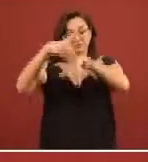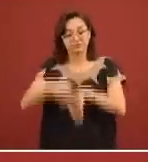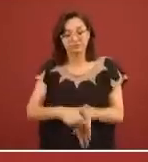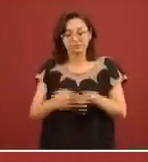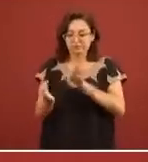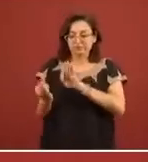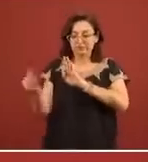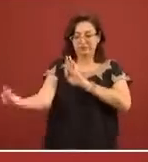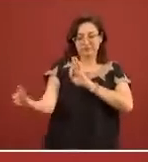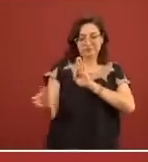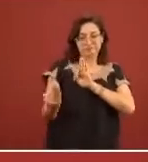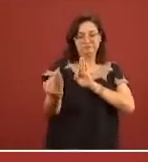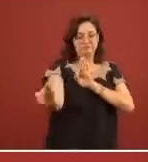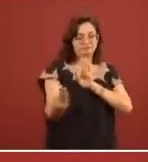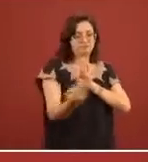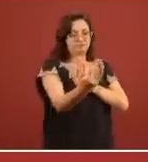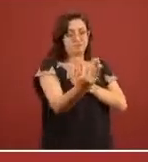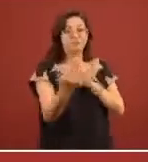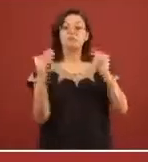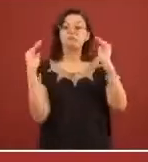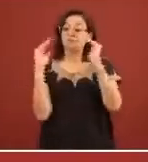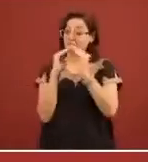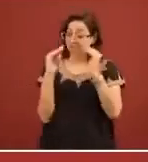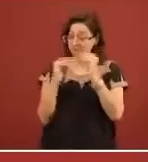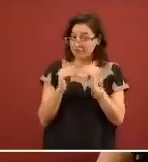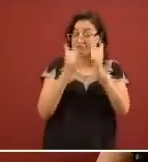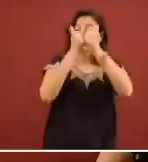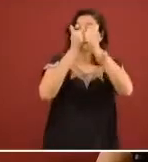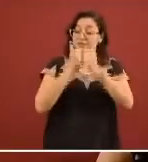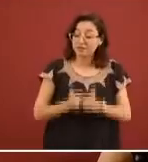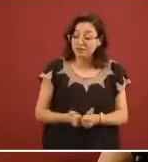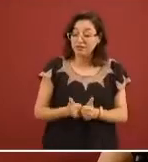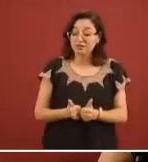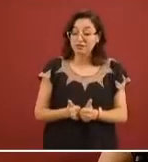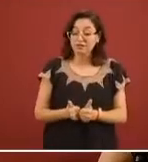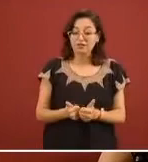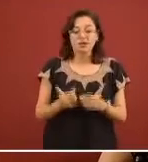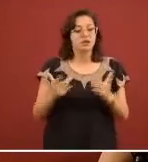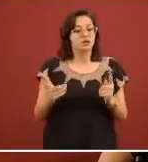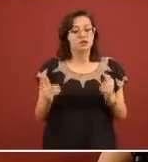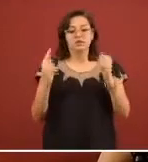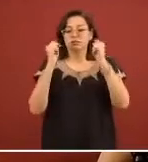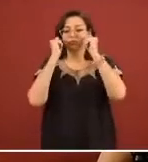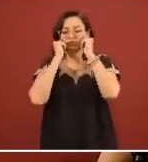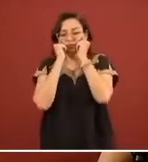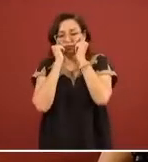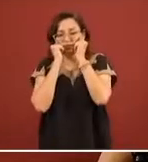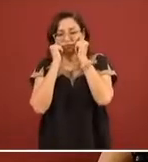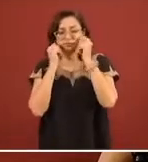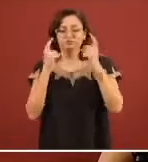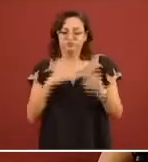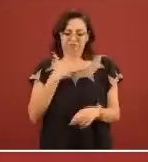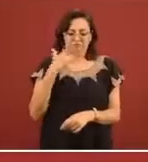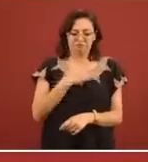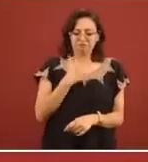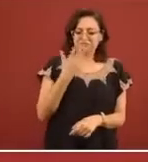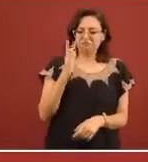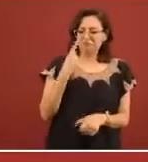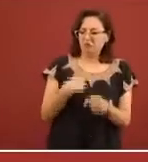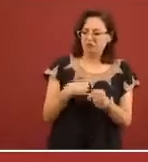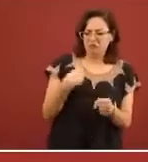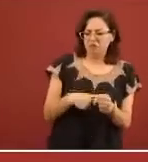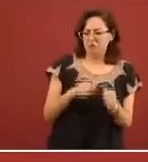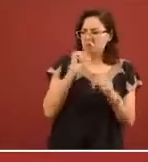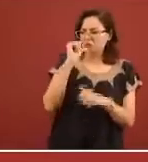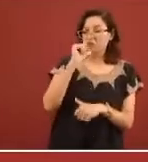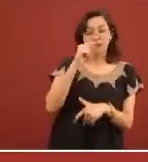de sana distancia, del autorresguardo domiciliario que estamos teniendo, independientemente de tener o no síntomas, porque esto es lo que